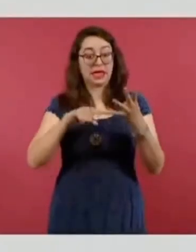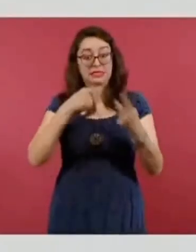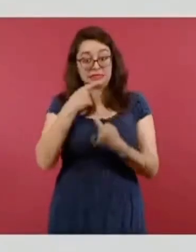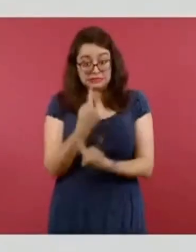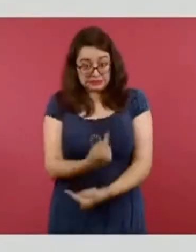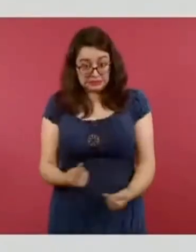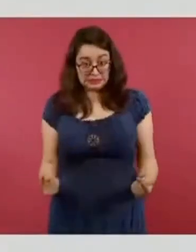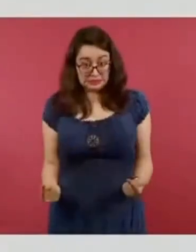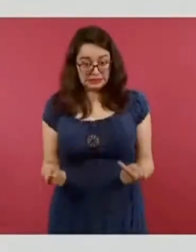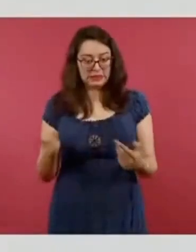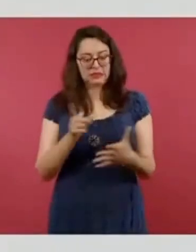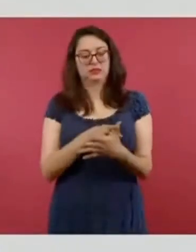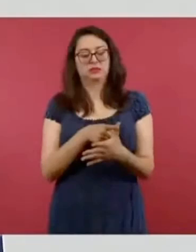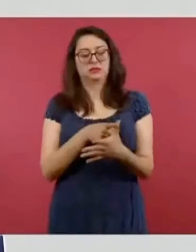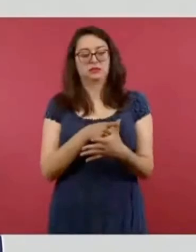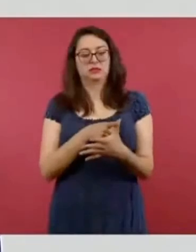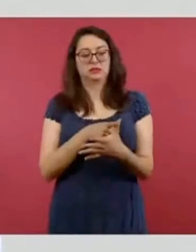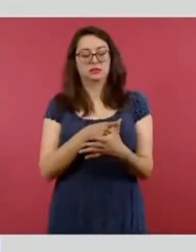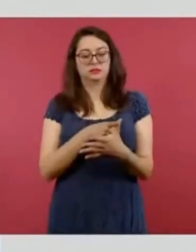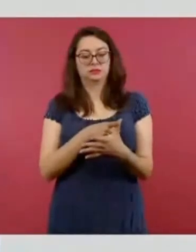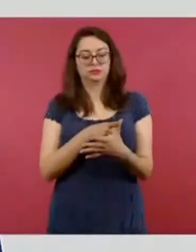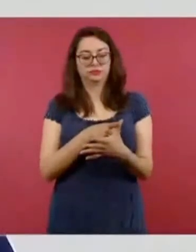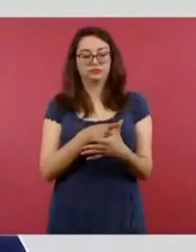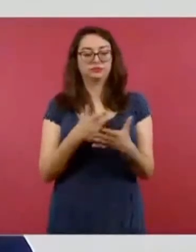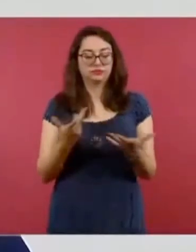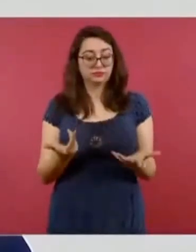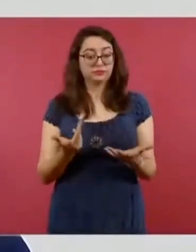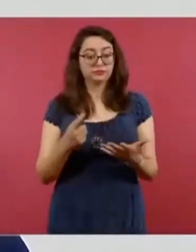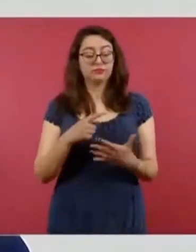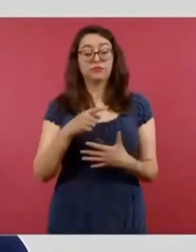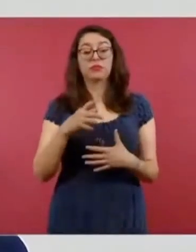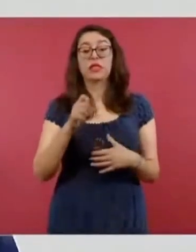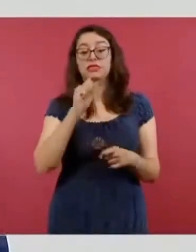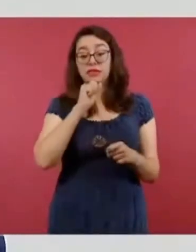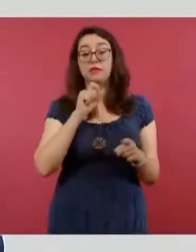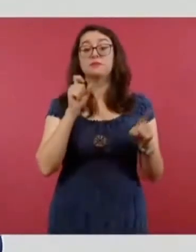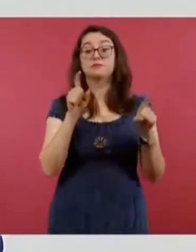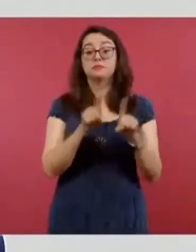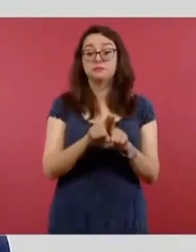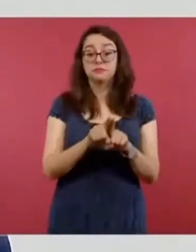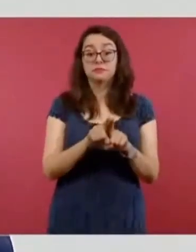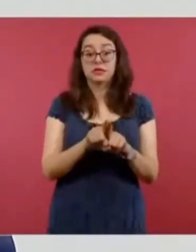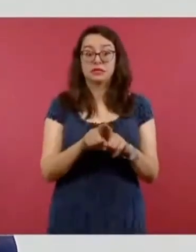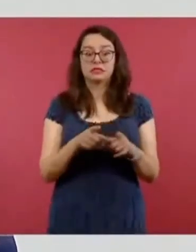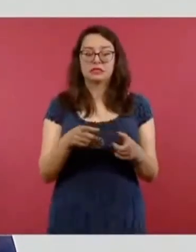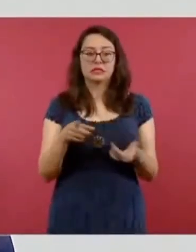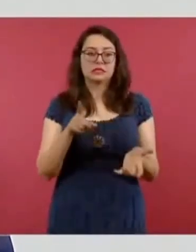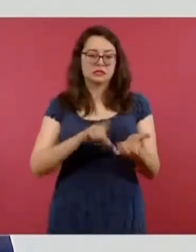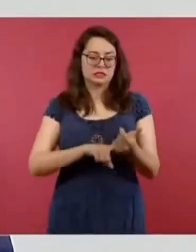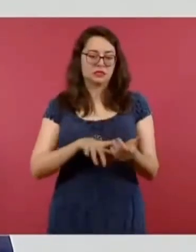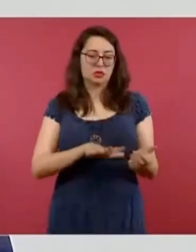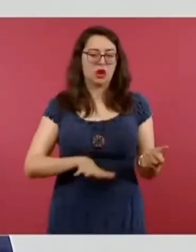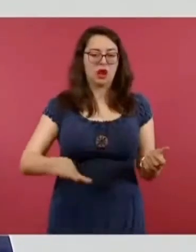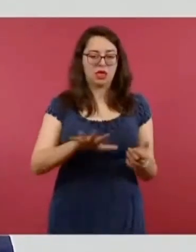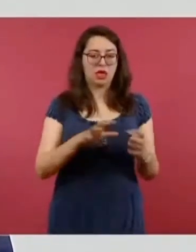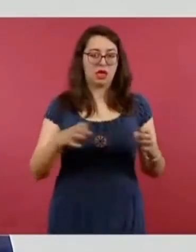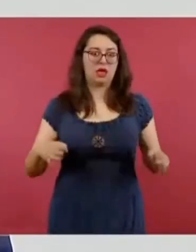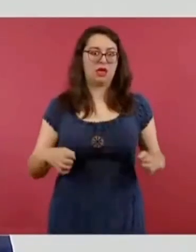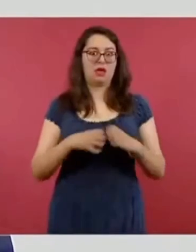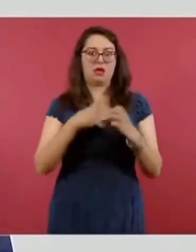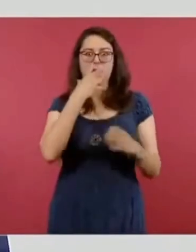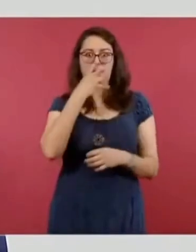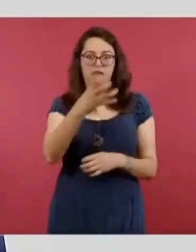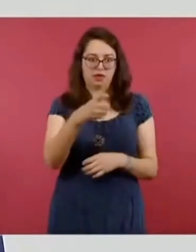y medicina, médicos internistas, además también de urgenciólogos. En ese